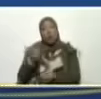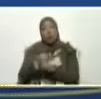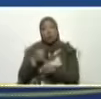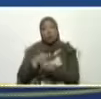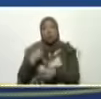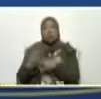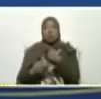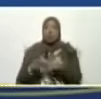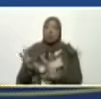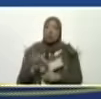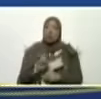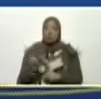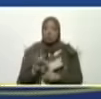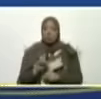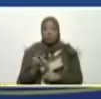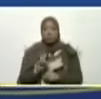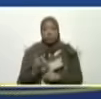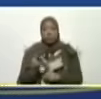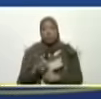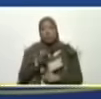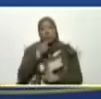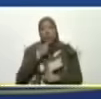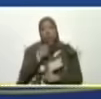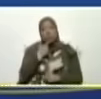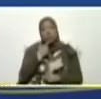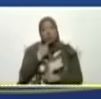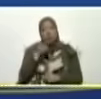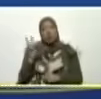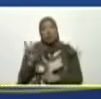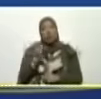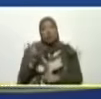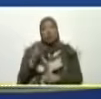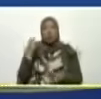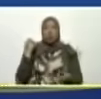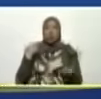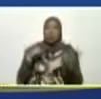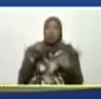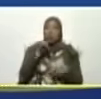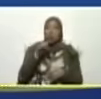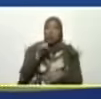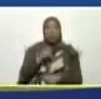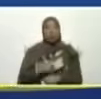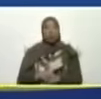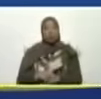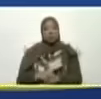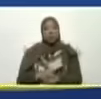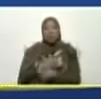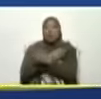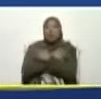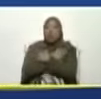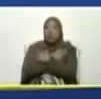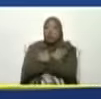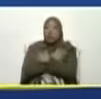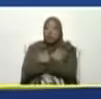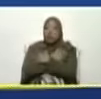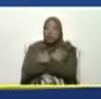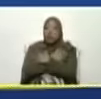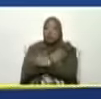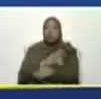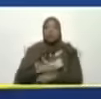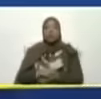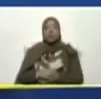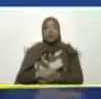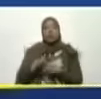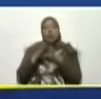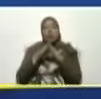de un país que será esplendoroso para las generaciones futuras. Los felicito a ustedes,